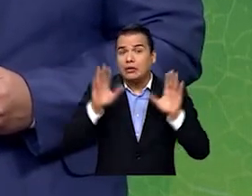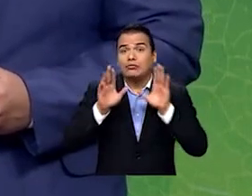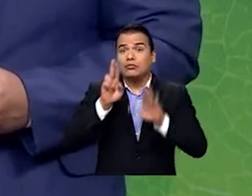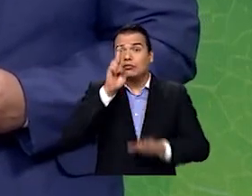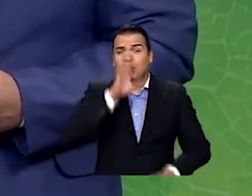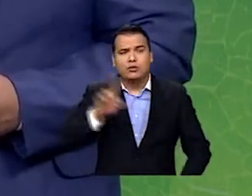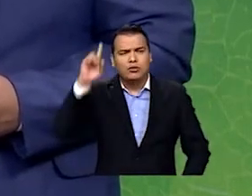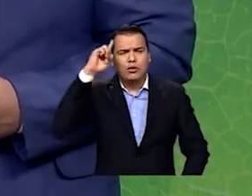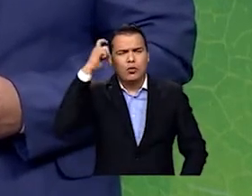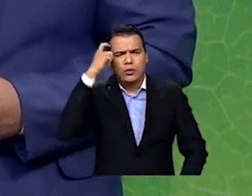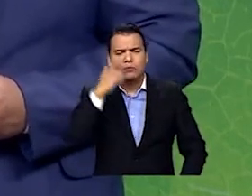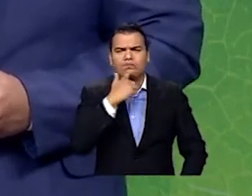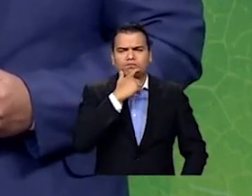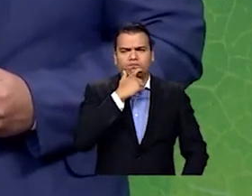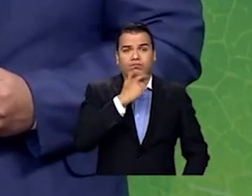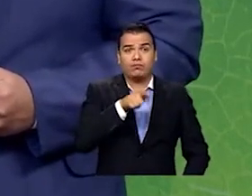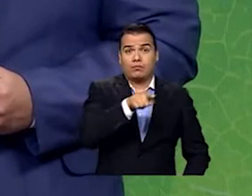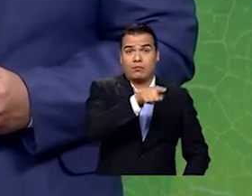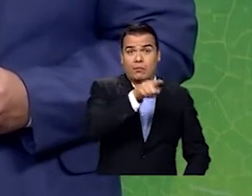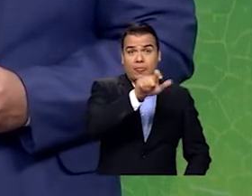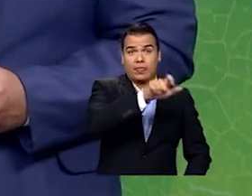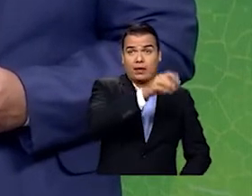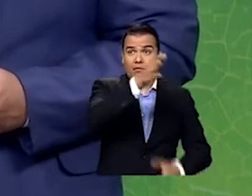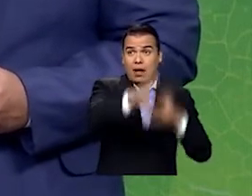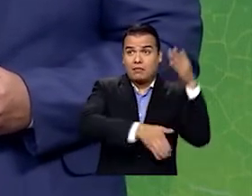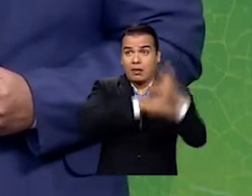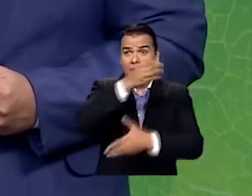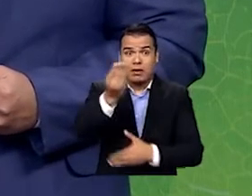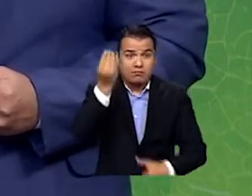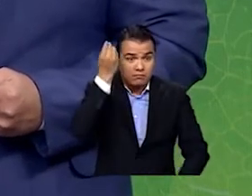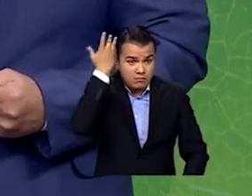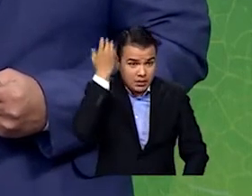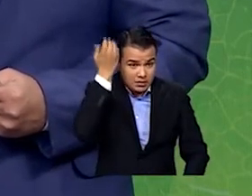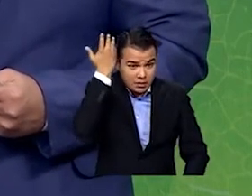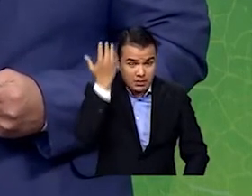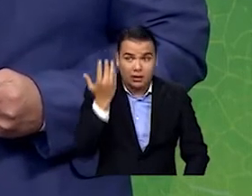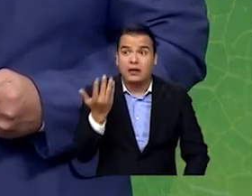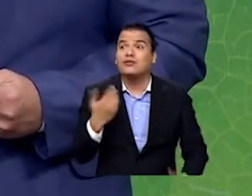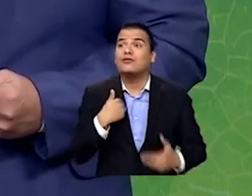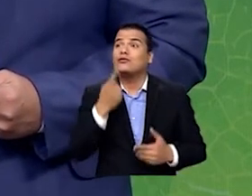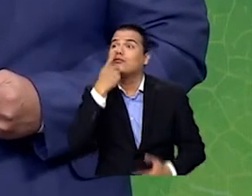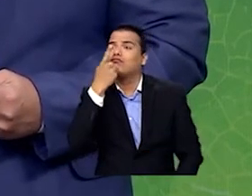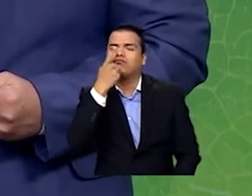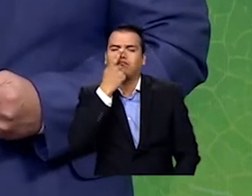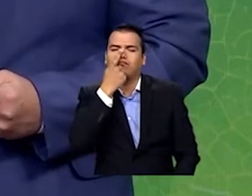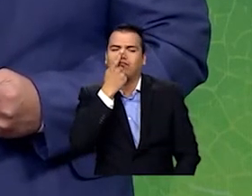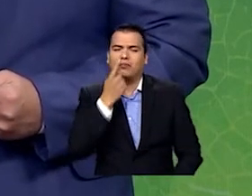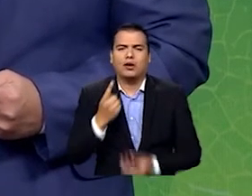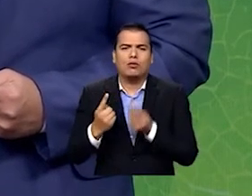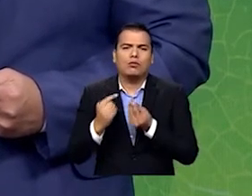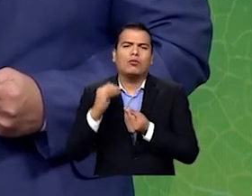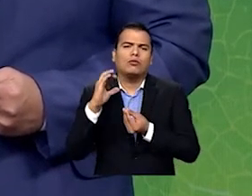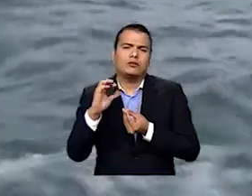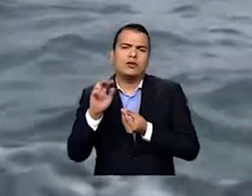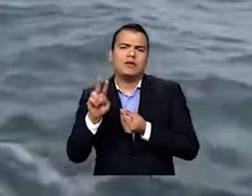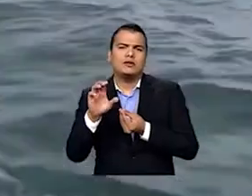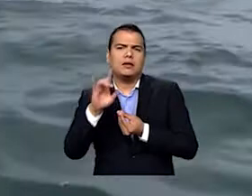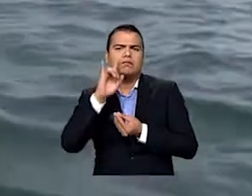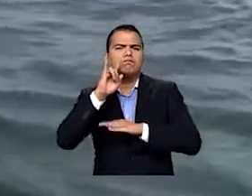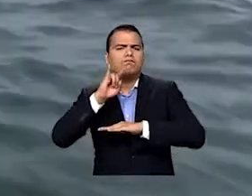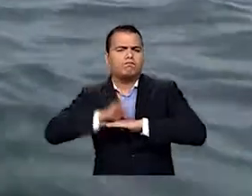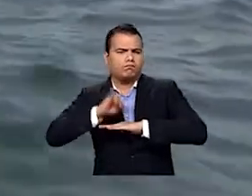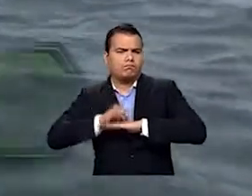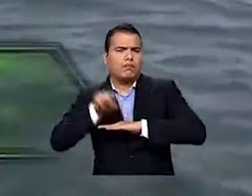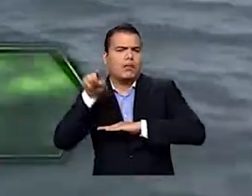el gobierno nacional aún no ha dado vía libre al avistamiento de ballenas, pero la CBC, como siempre, les está haciendo monitoreo.